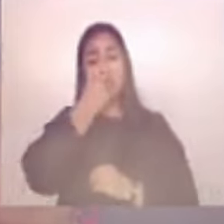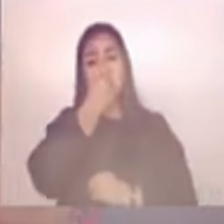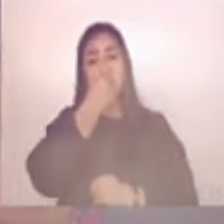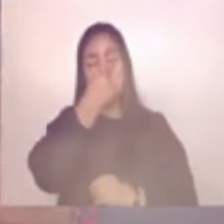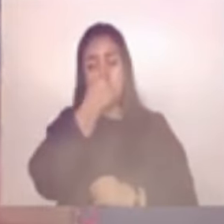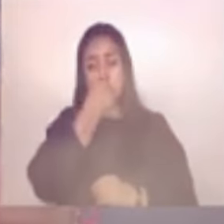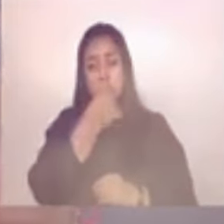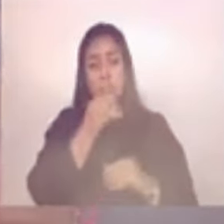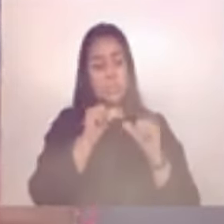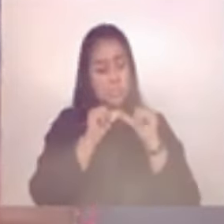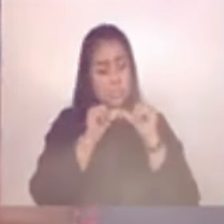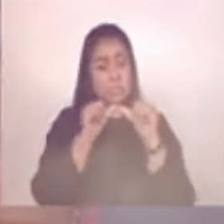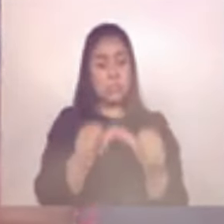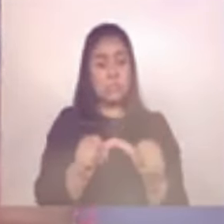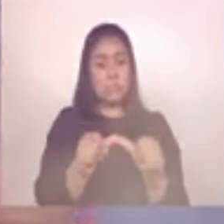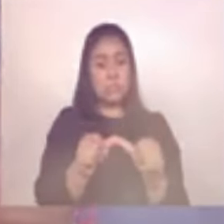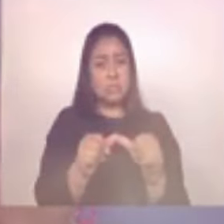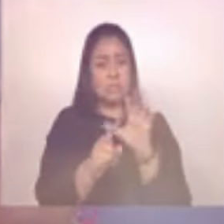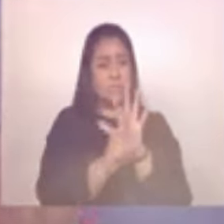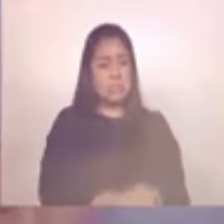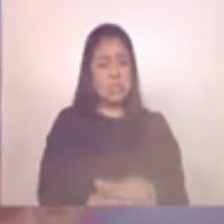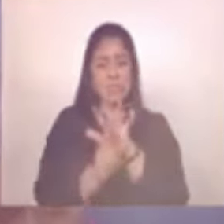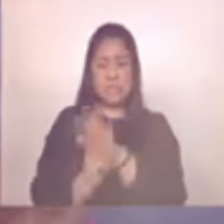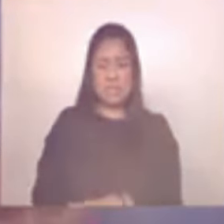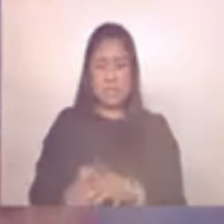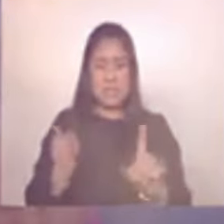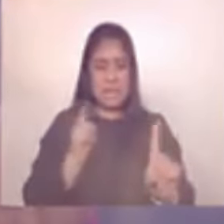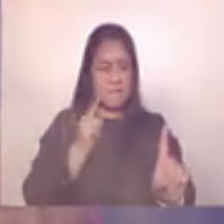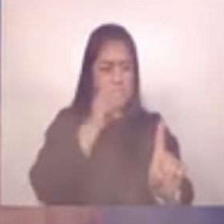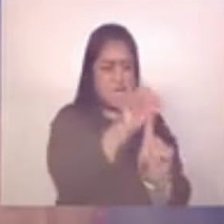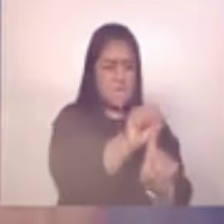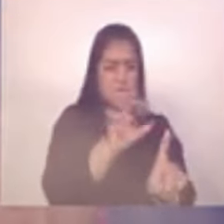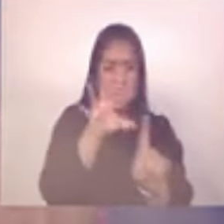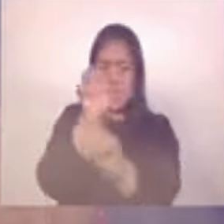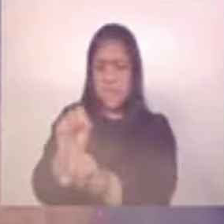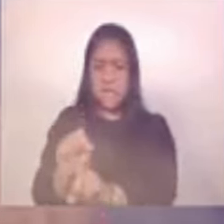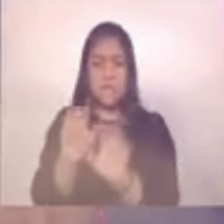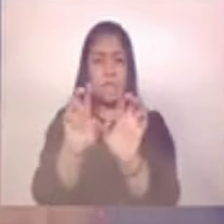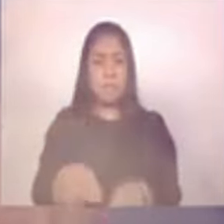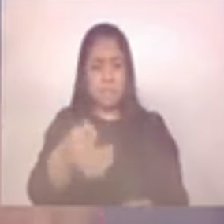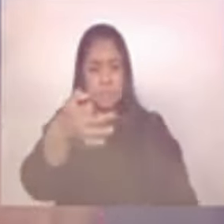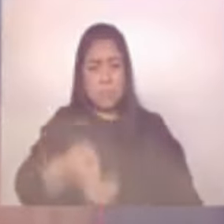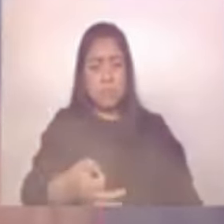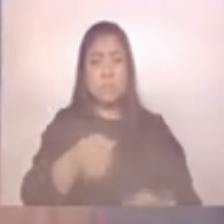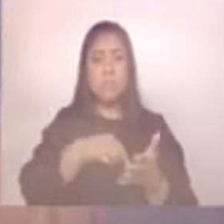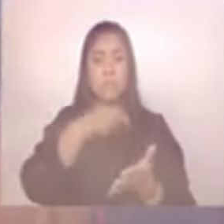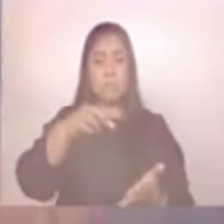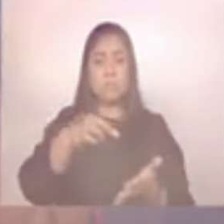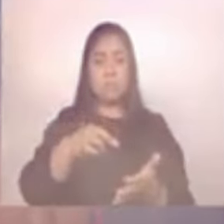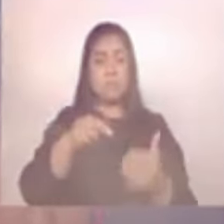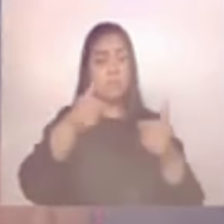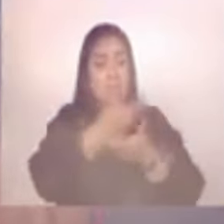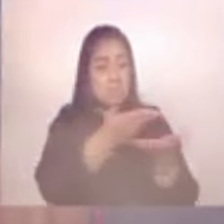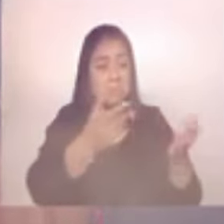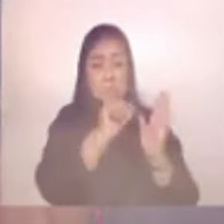sigan criminalizando y persiguiendo a la gente decente del país.